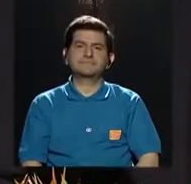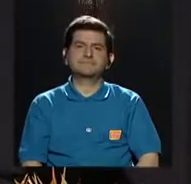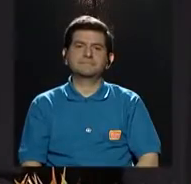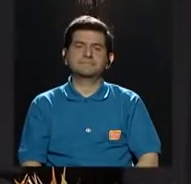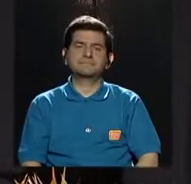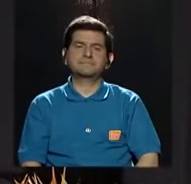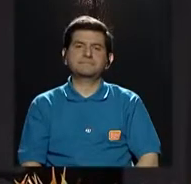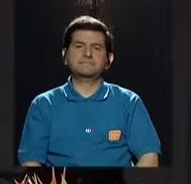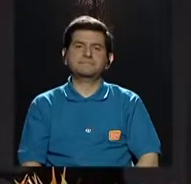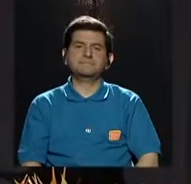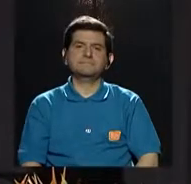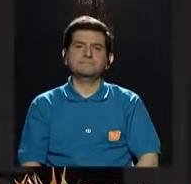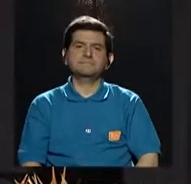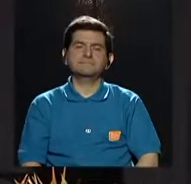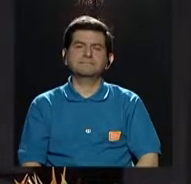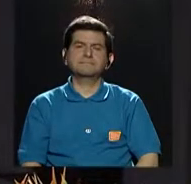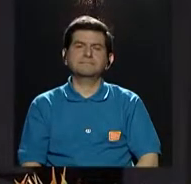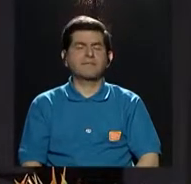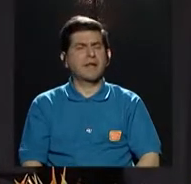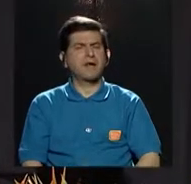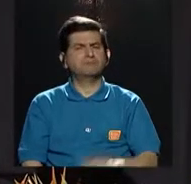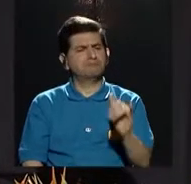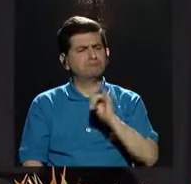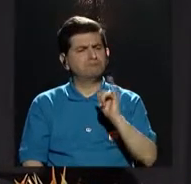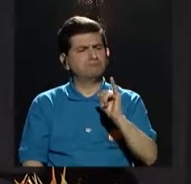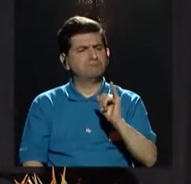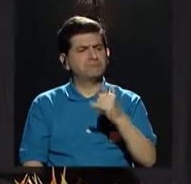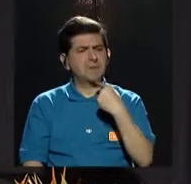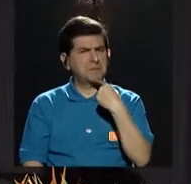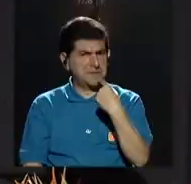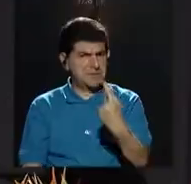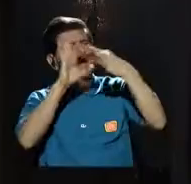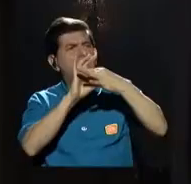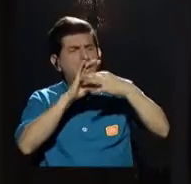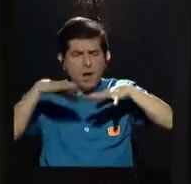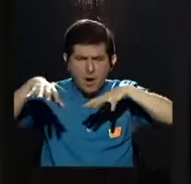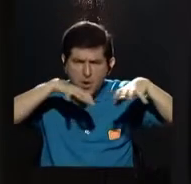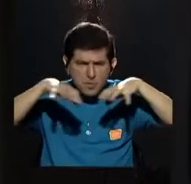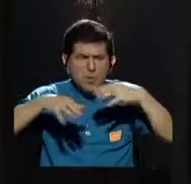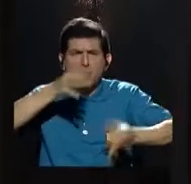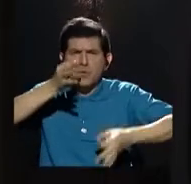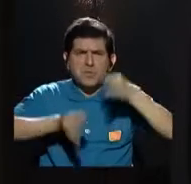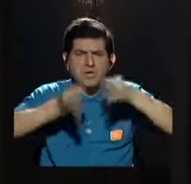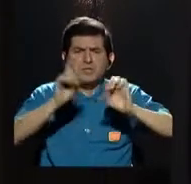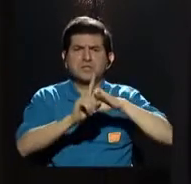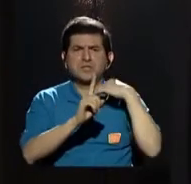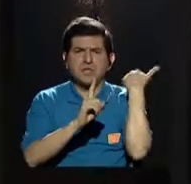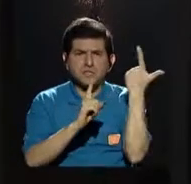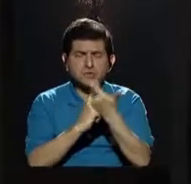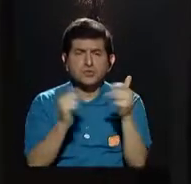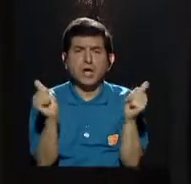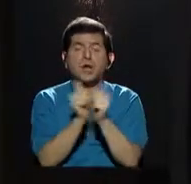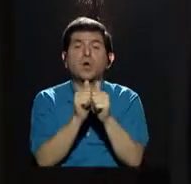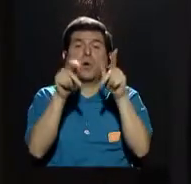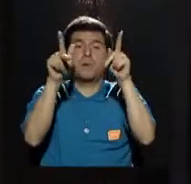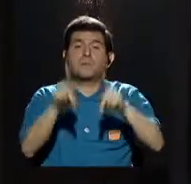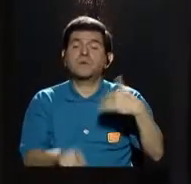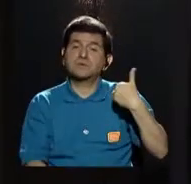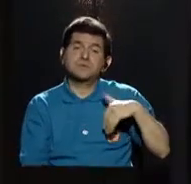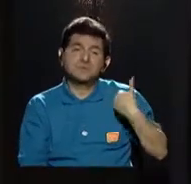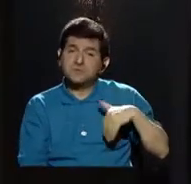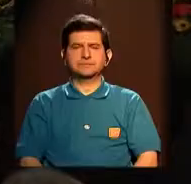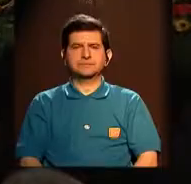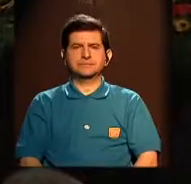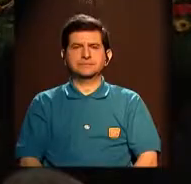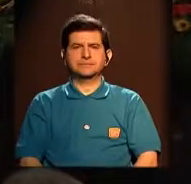luchas feministas para la búsqueda de una sociedad más igualitaria y equitativa, y los cambios que están generándose a partir de